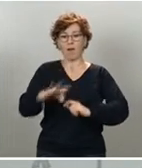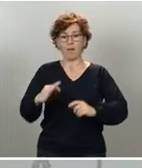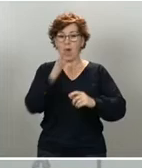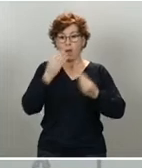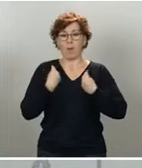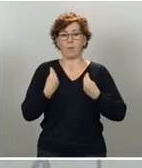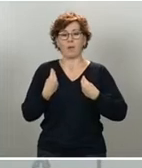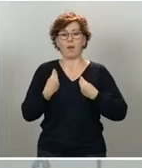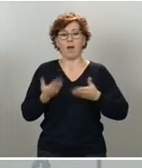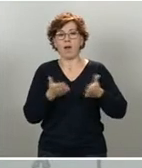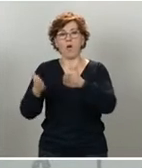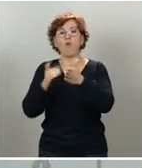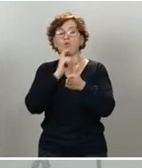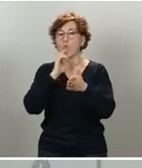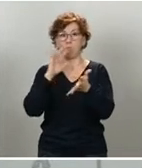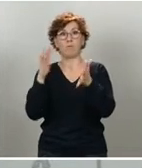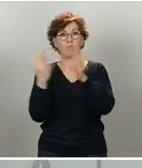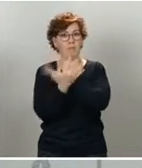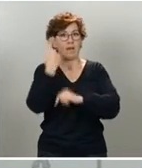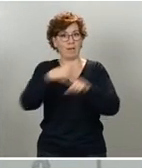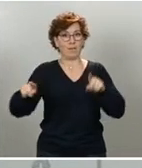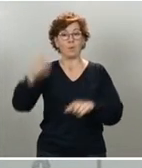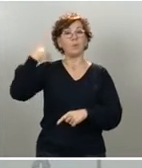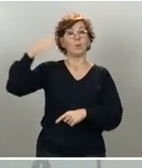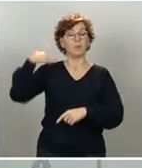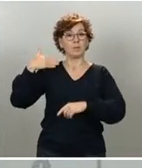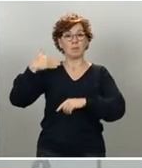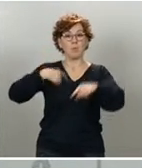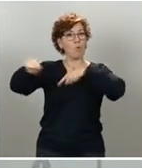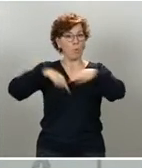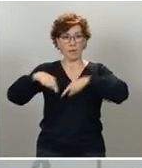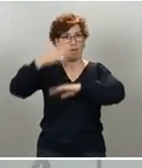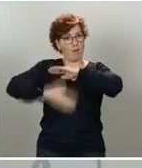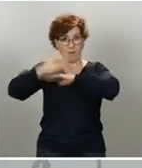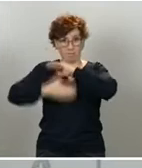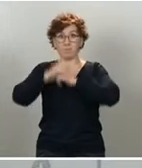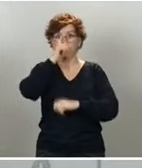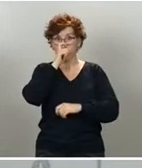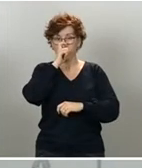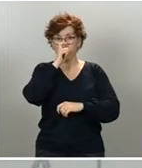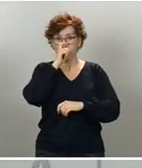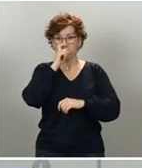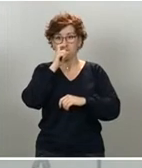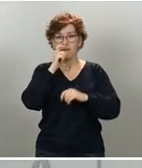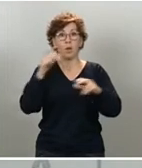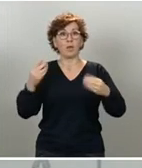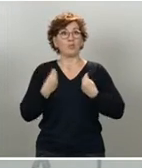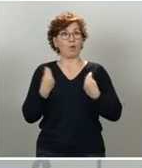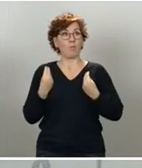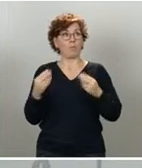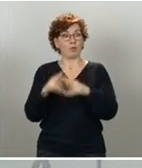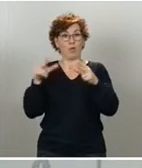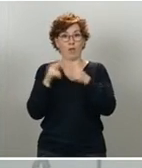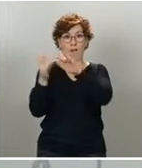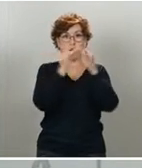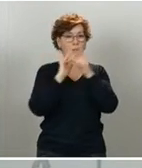Recordemos, perdimos la movilidad, restringimos la movilidad y cayó en seco la vida social de